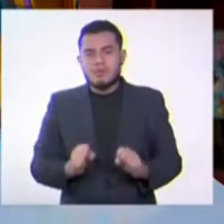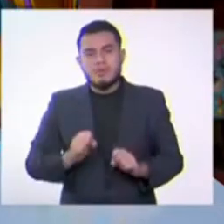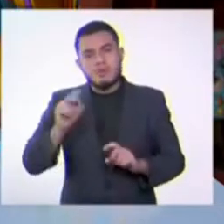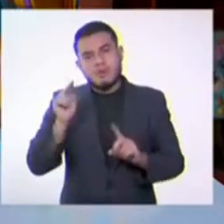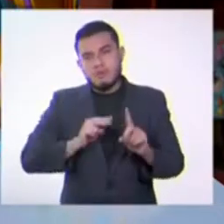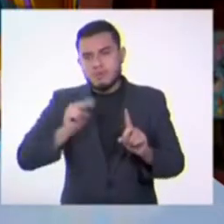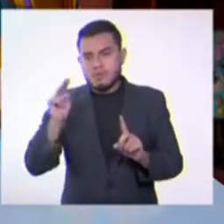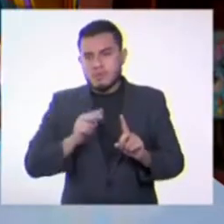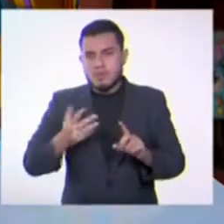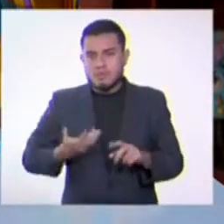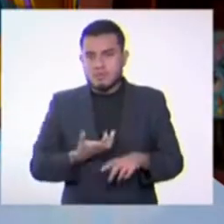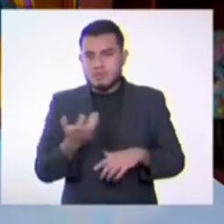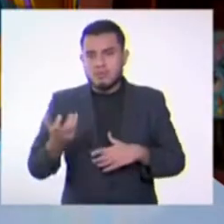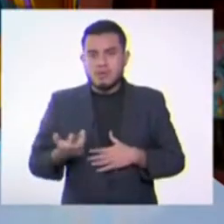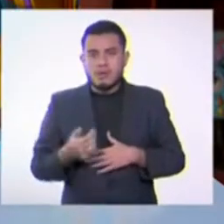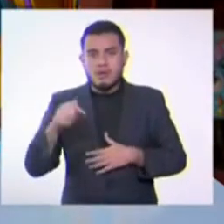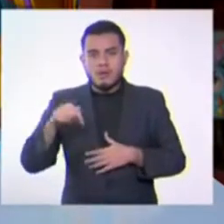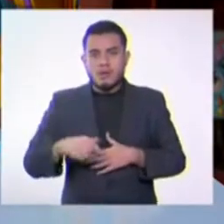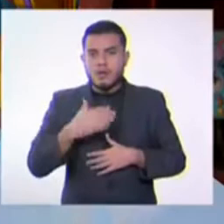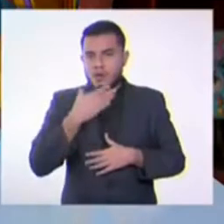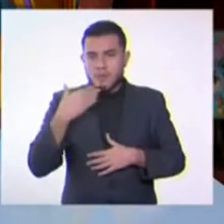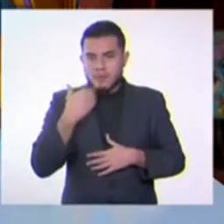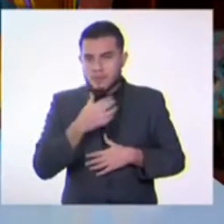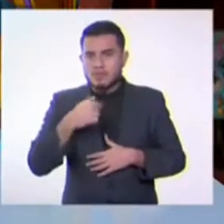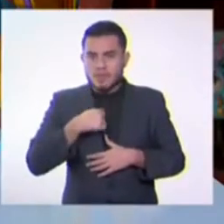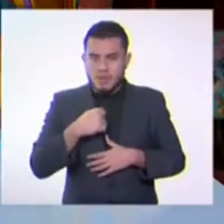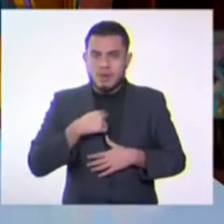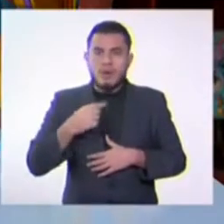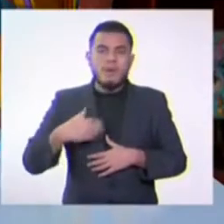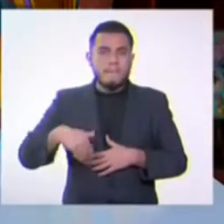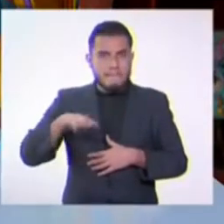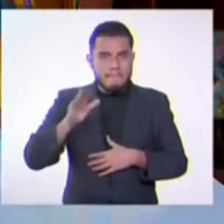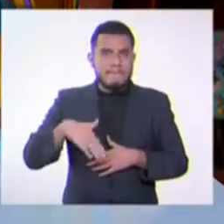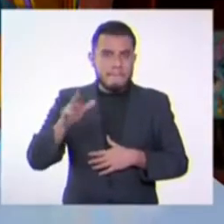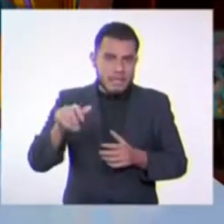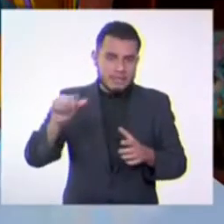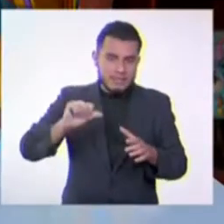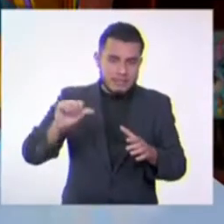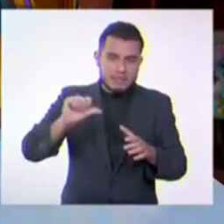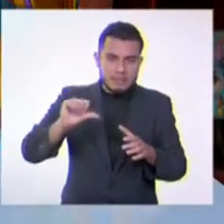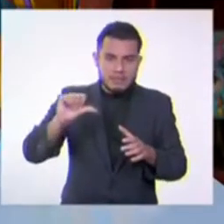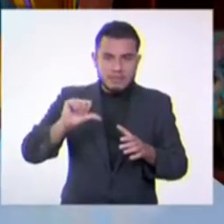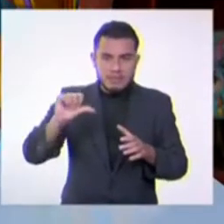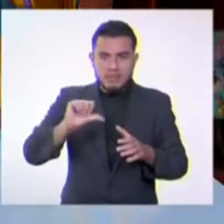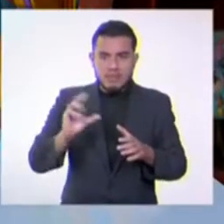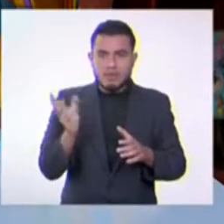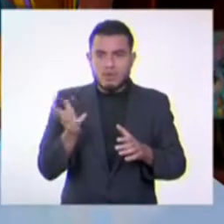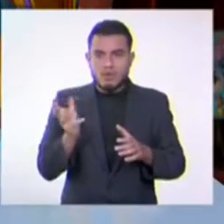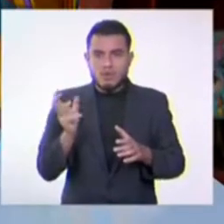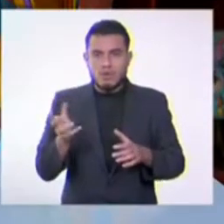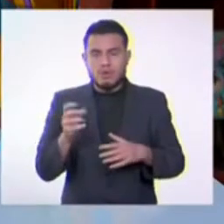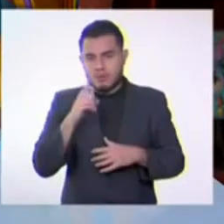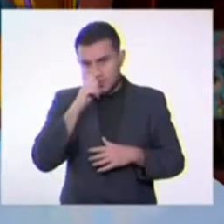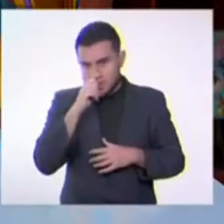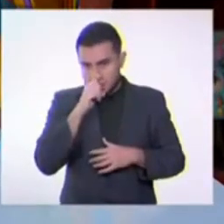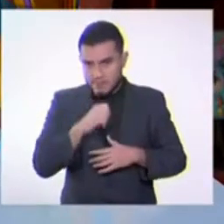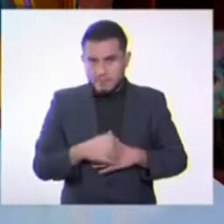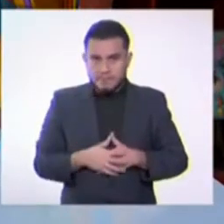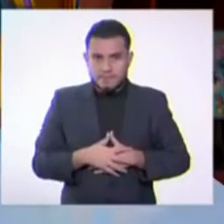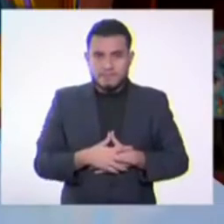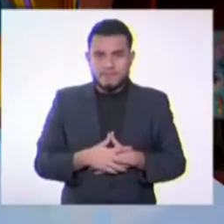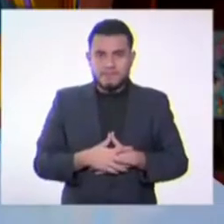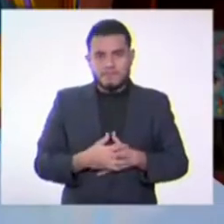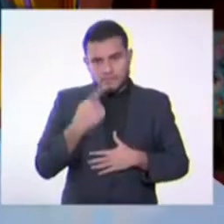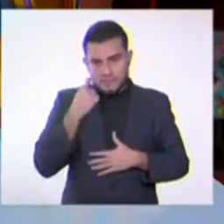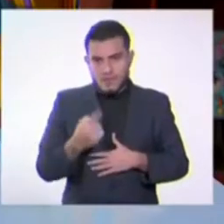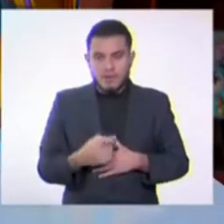de ellas. Ahora, ¿qué ocurre si sigo aumentando la cantidad de colorante depositado en cada uno de ellos?